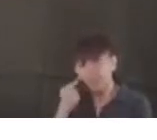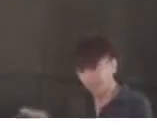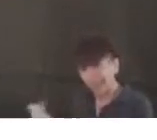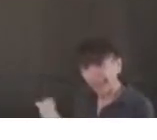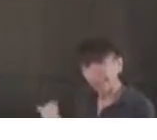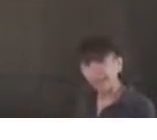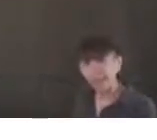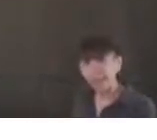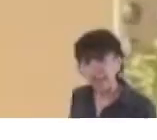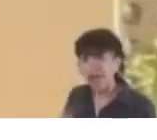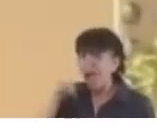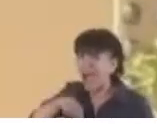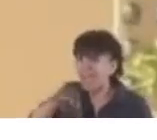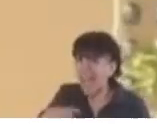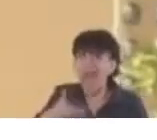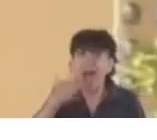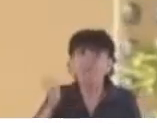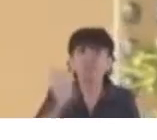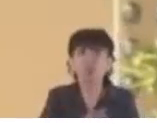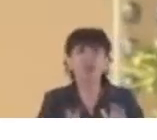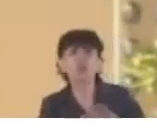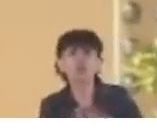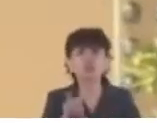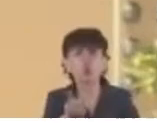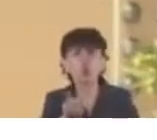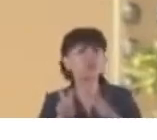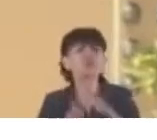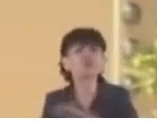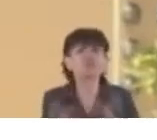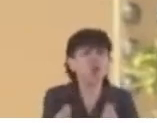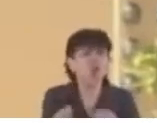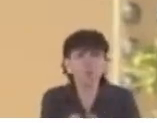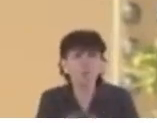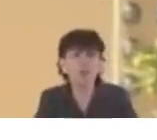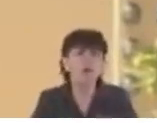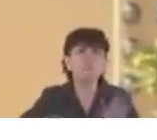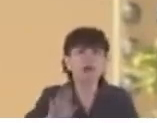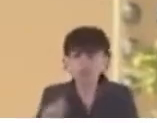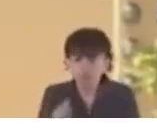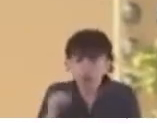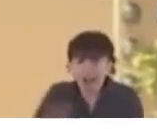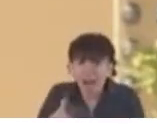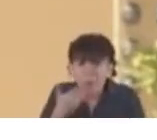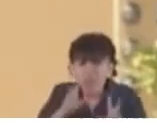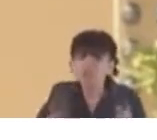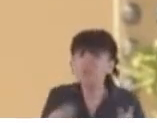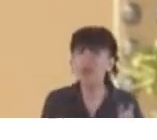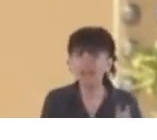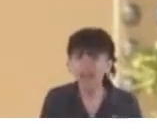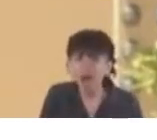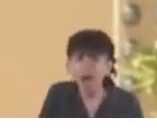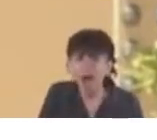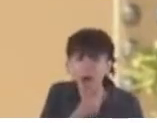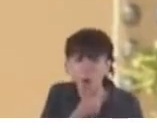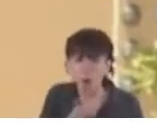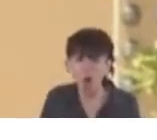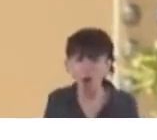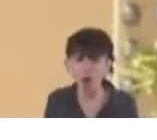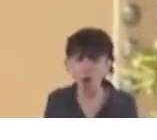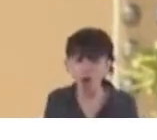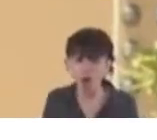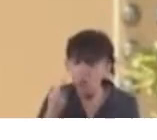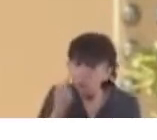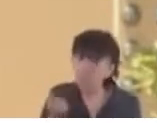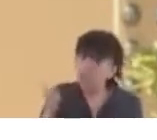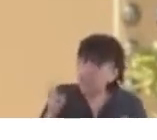encontró con los juristas, con los intelectuales, con Franja Morada en la Universidad de Buenos Aires, diciéndole, estimado presidente, deje